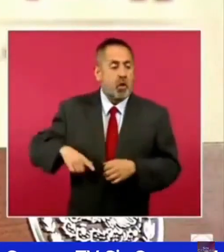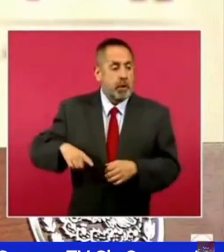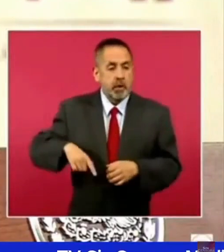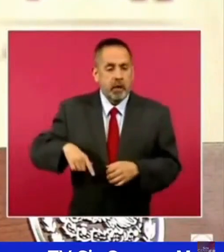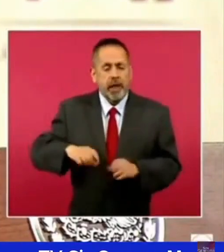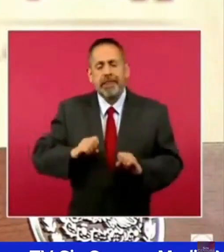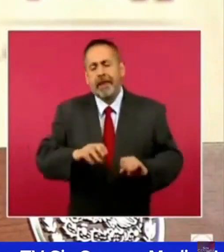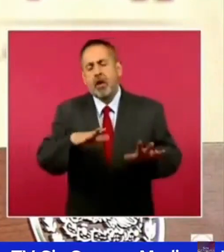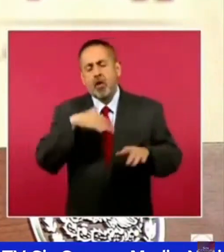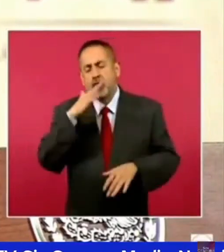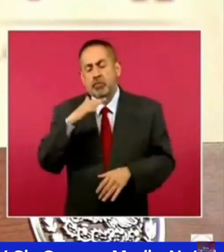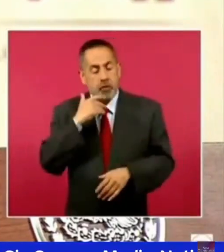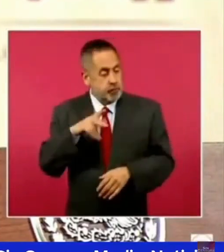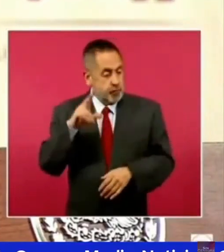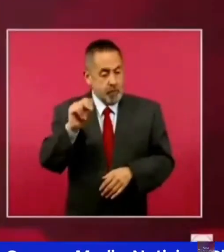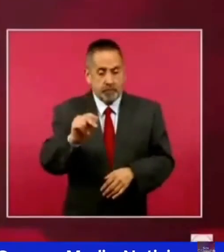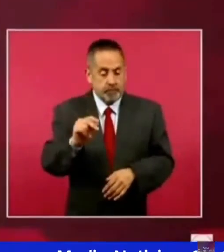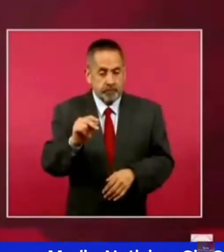corrupción.